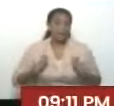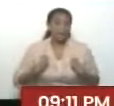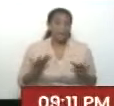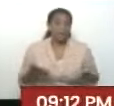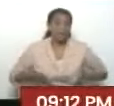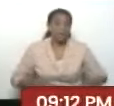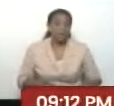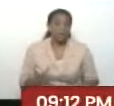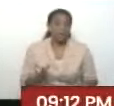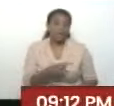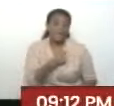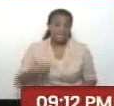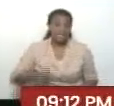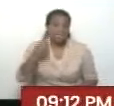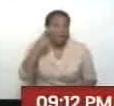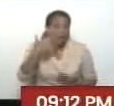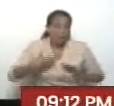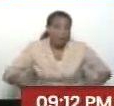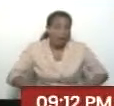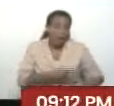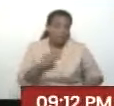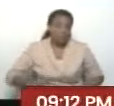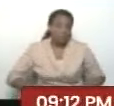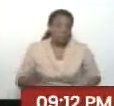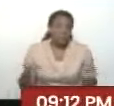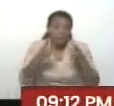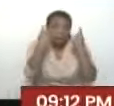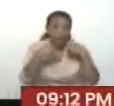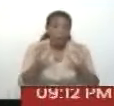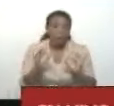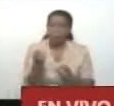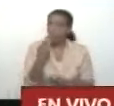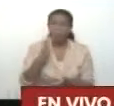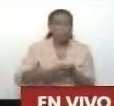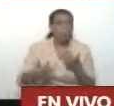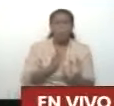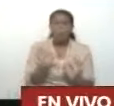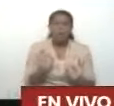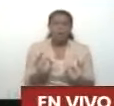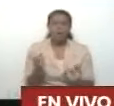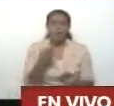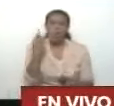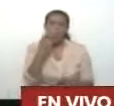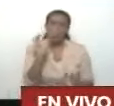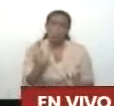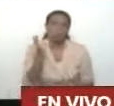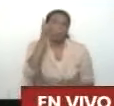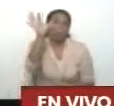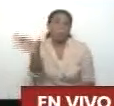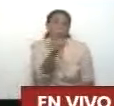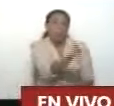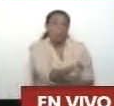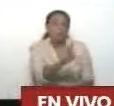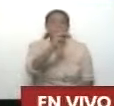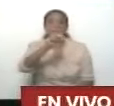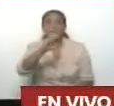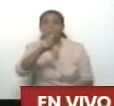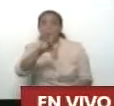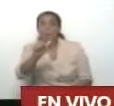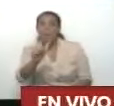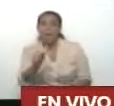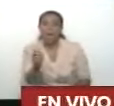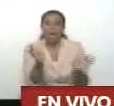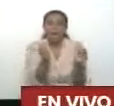lo mejor, que la bailarina sea china, eso, vamos, ni buscando una bailarina china la encontramos que haga el papel de Manolita Sáenz en